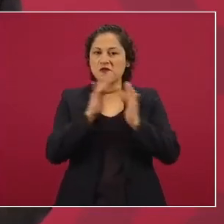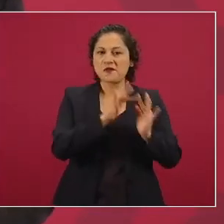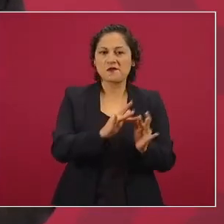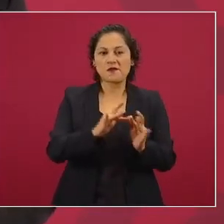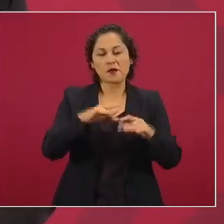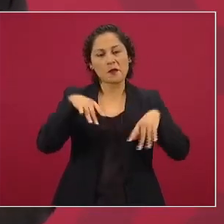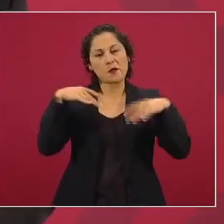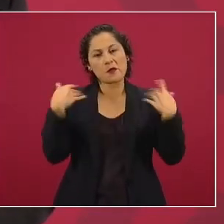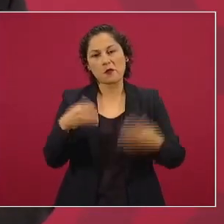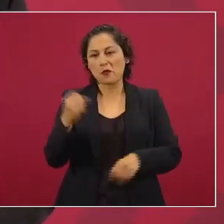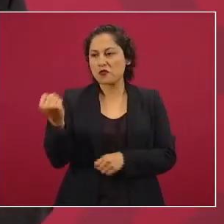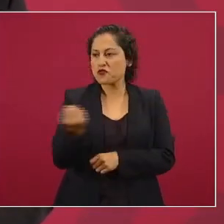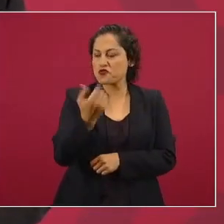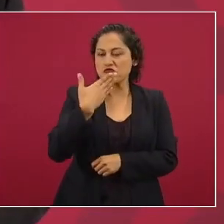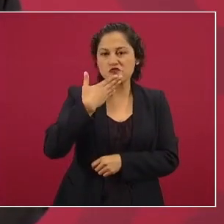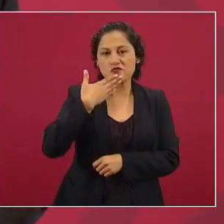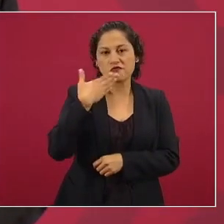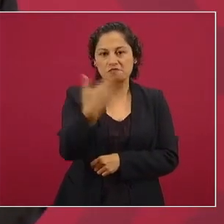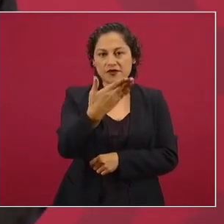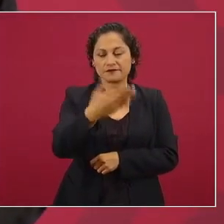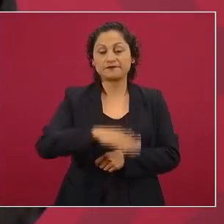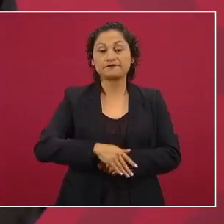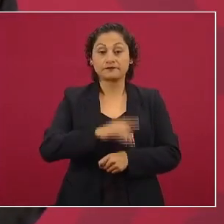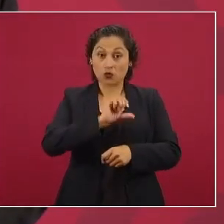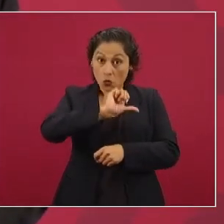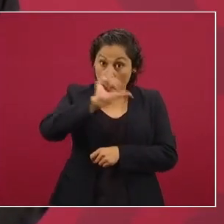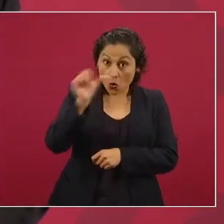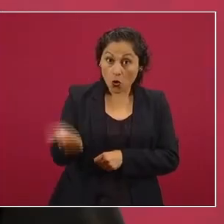Y lo tercero que nos ayuda mucho